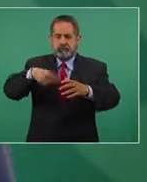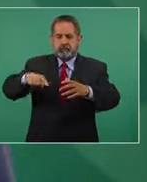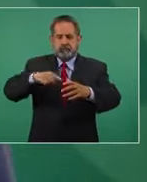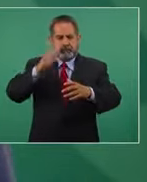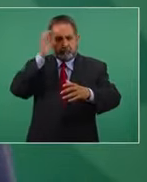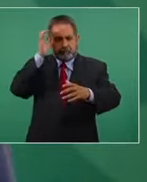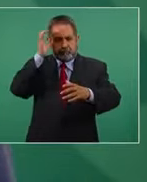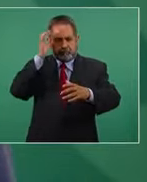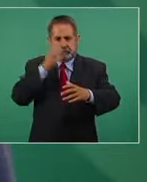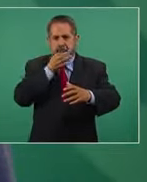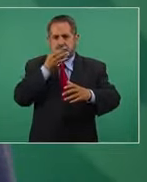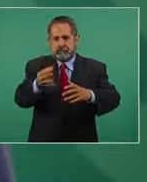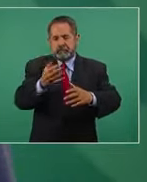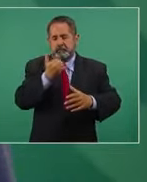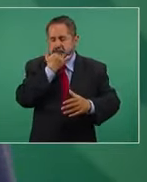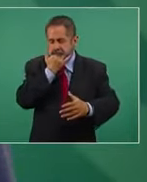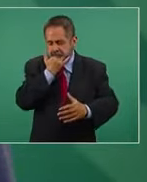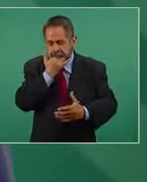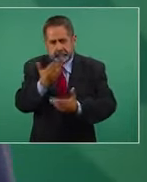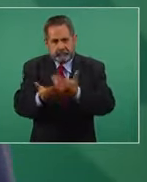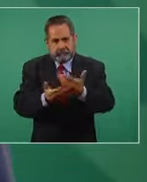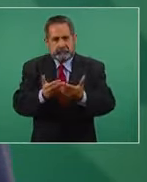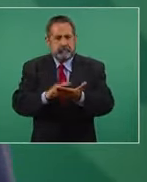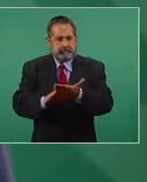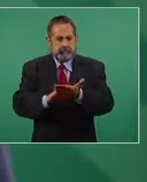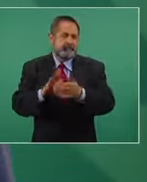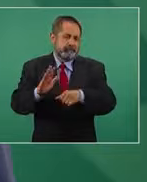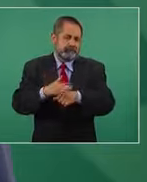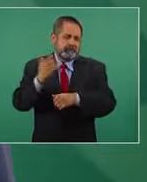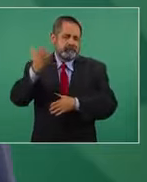china por